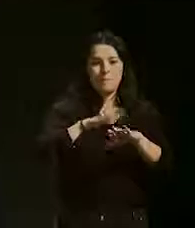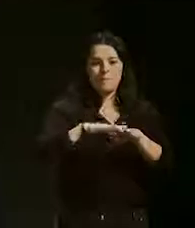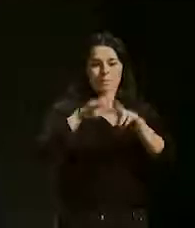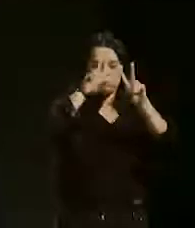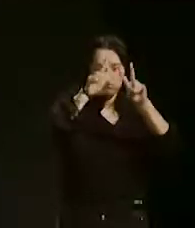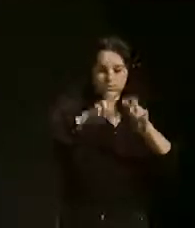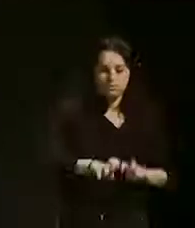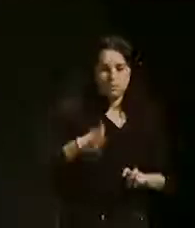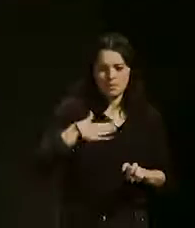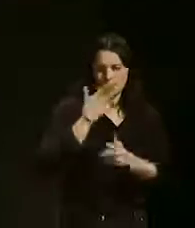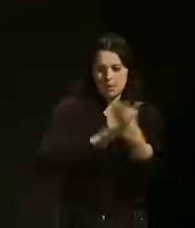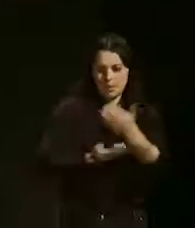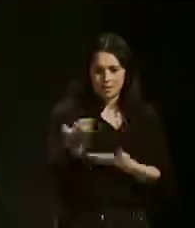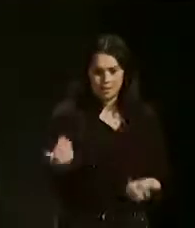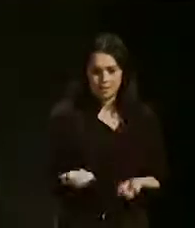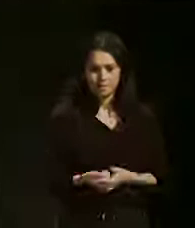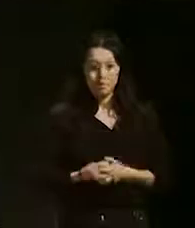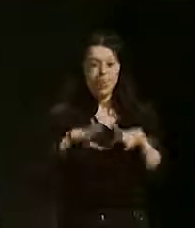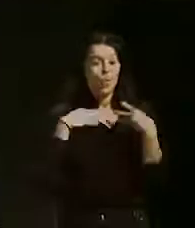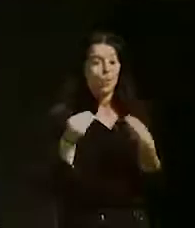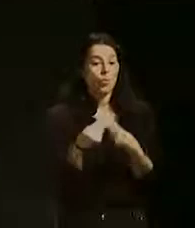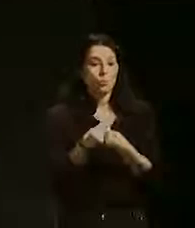Y juntos empezaron a